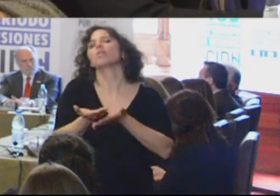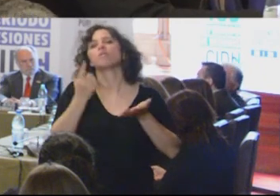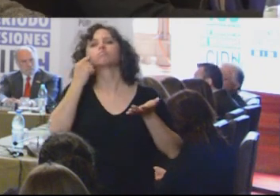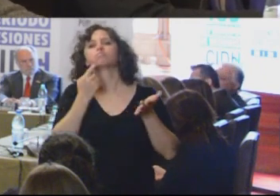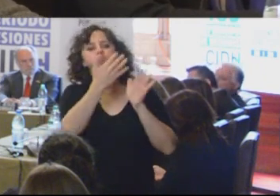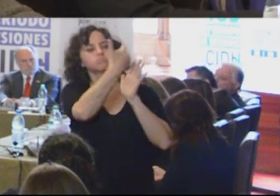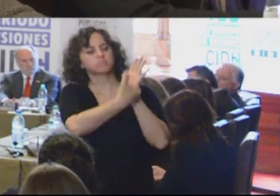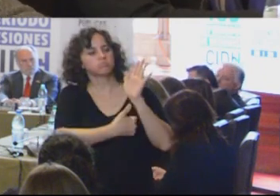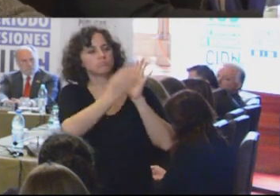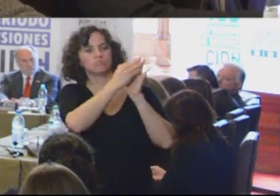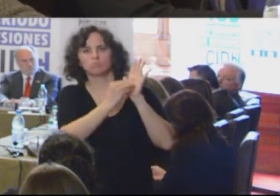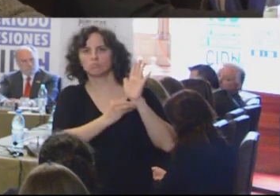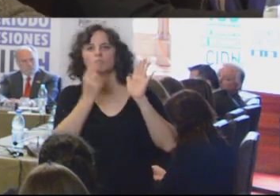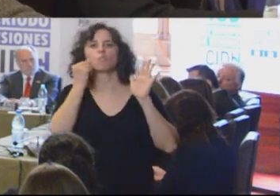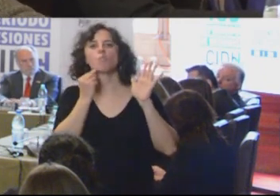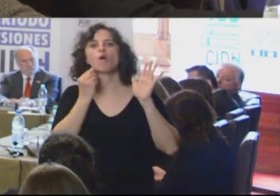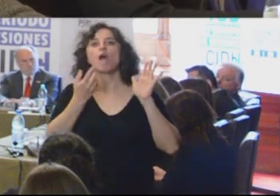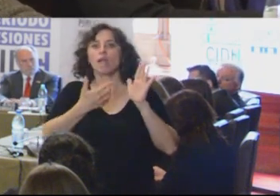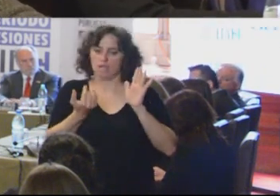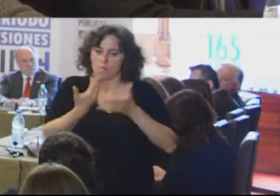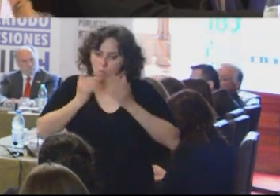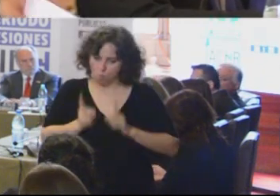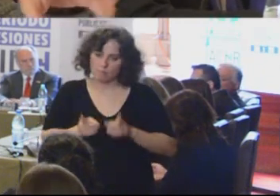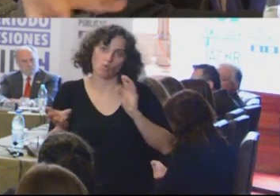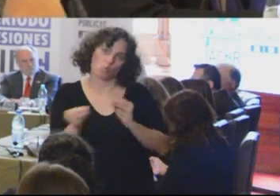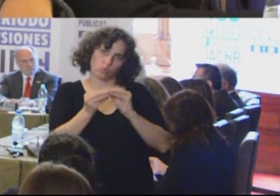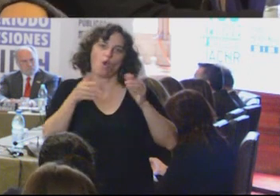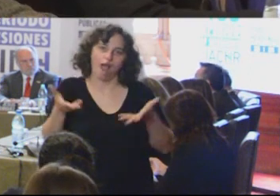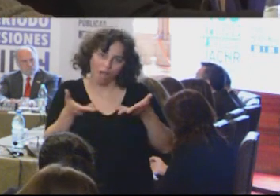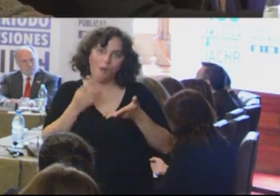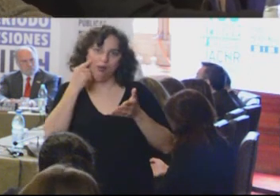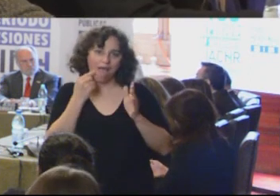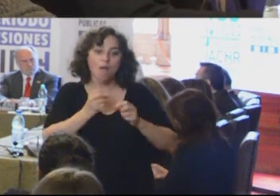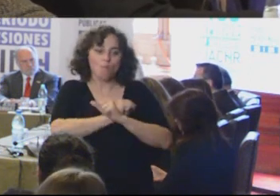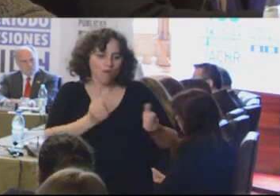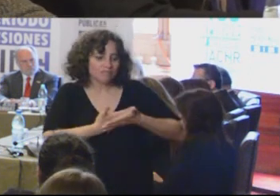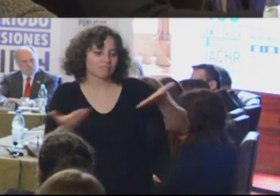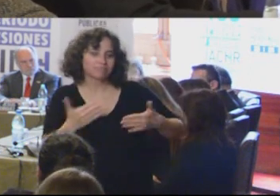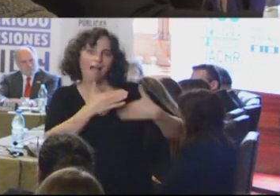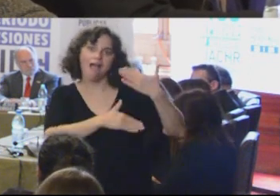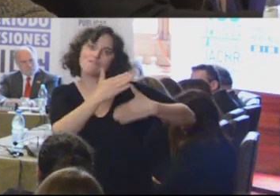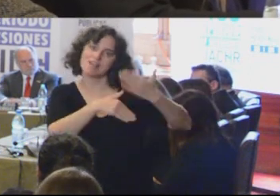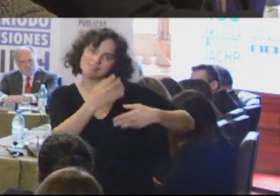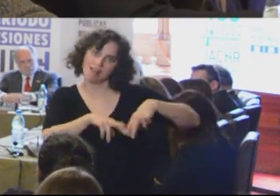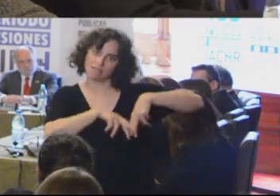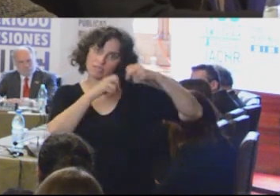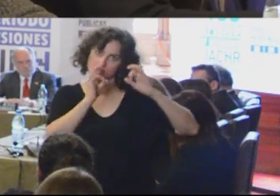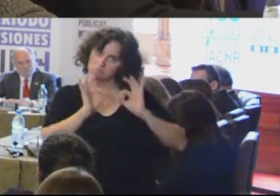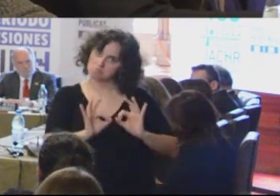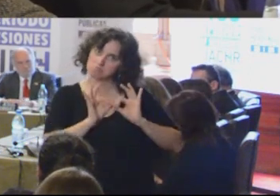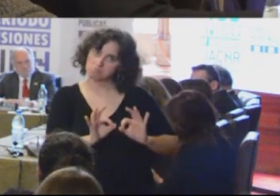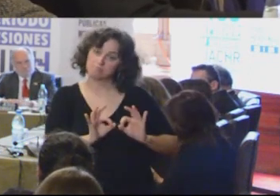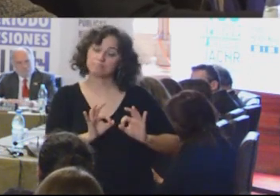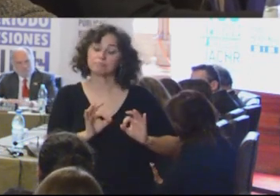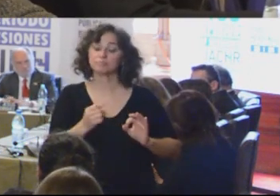obviamente revelan con las de ahora importantes avances a lo que tengo que agregar que en